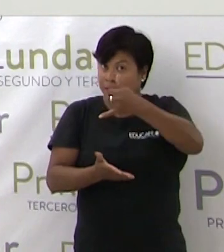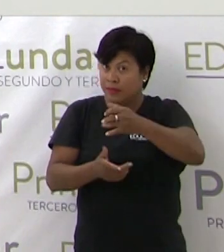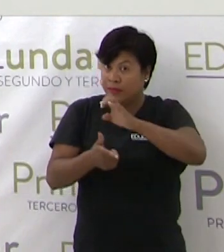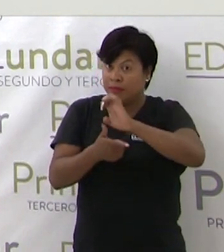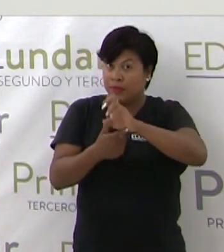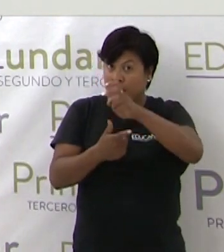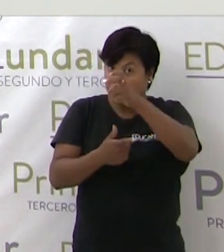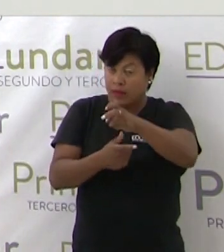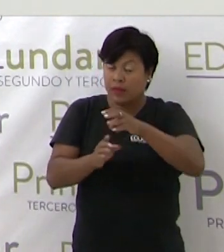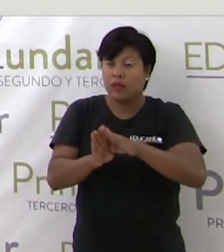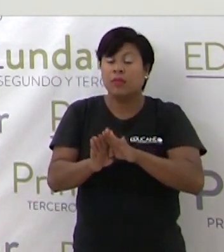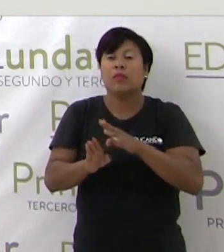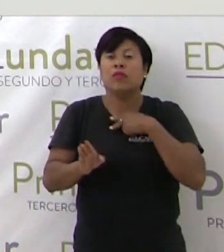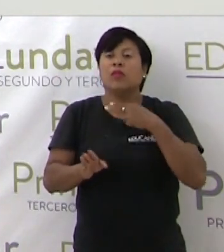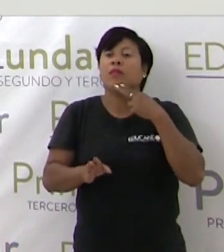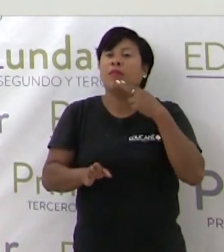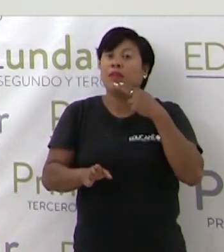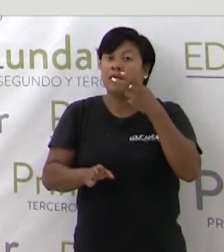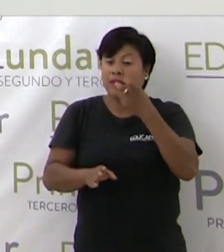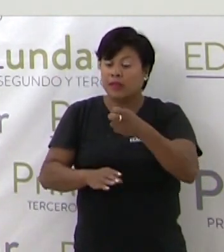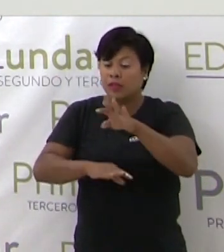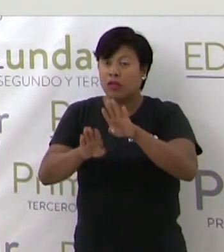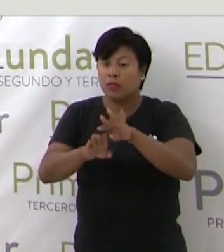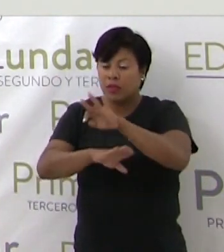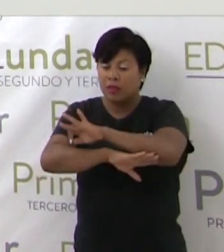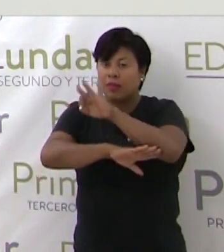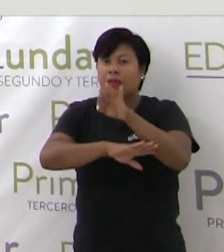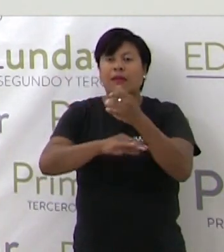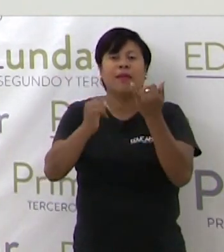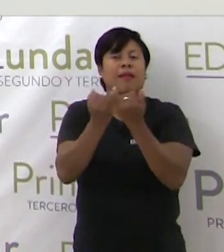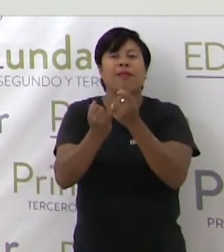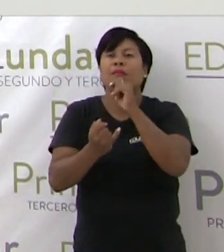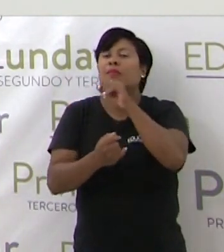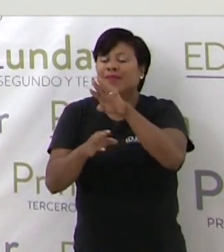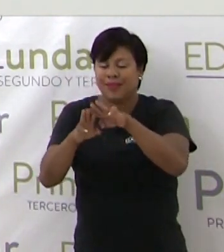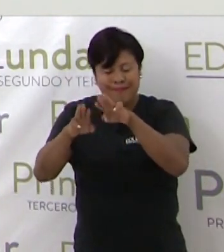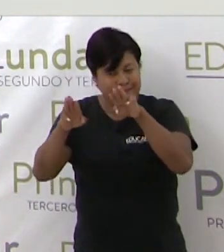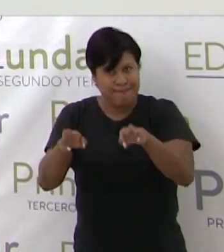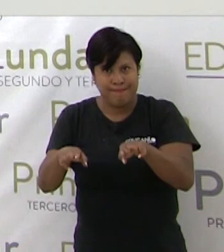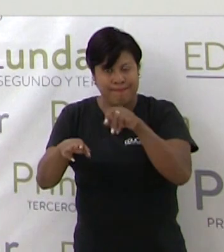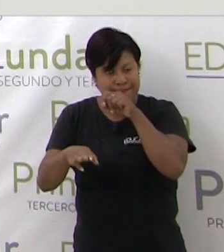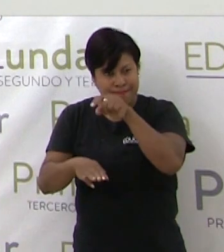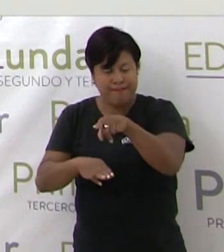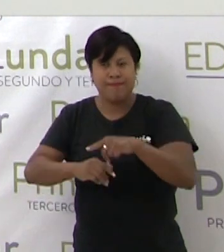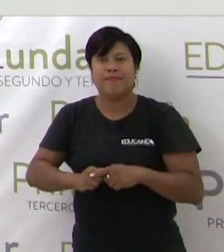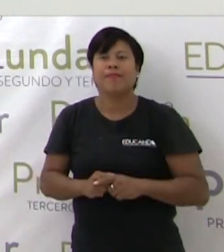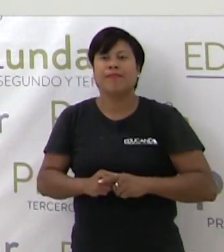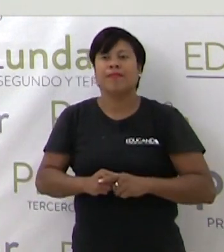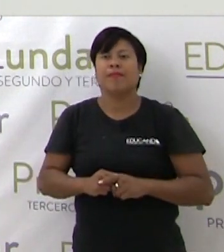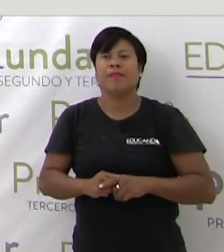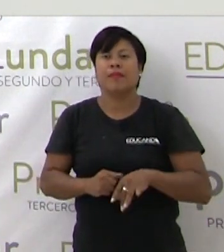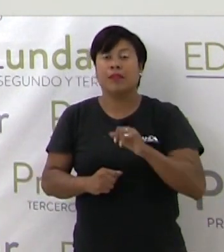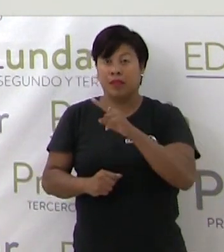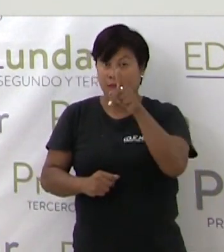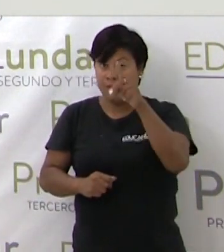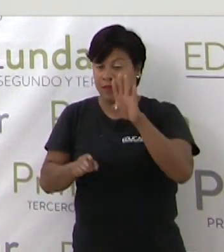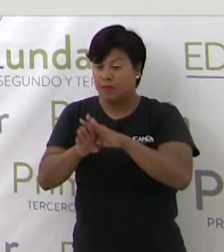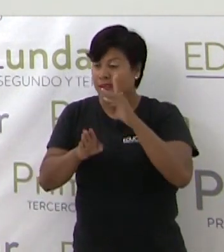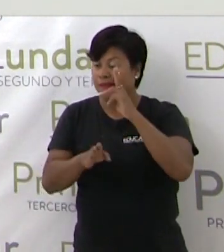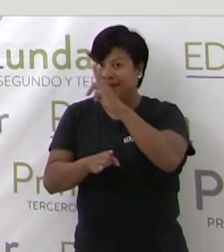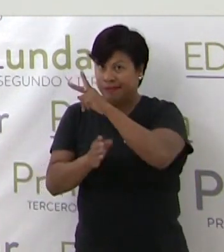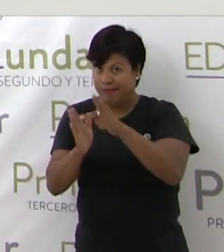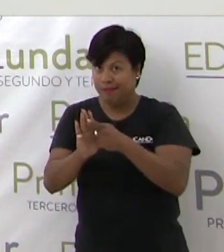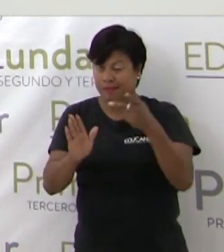este punto donde utilicé también el transportador, pues es lo mismo, me da la misma apertura. Si observamos, ahí está otra